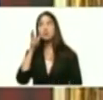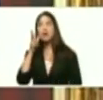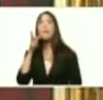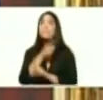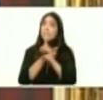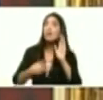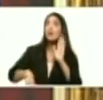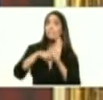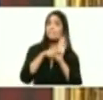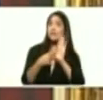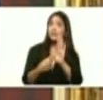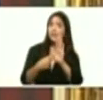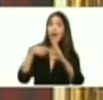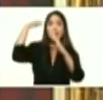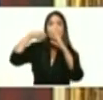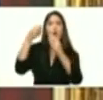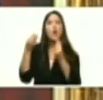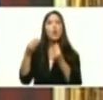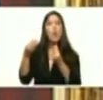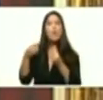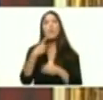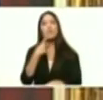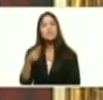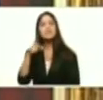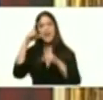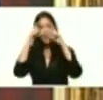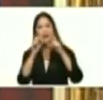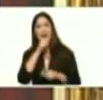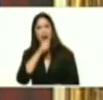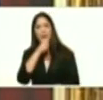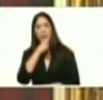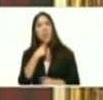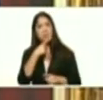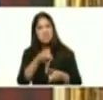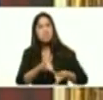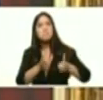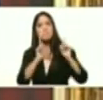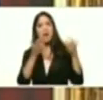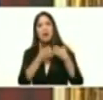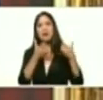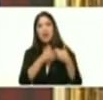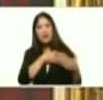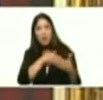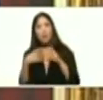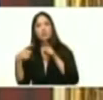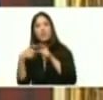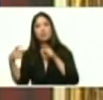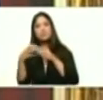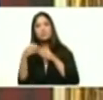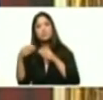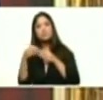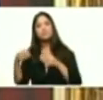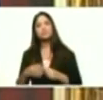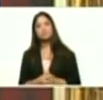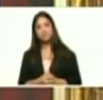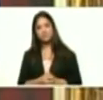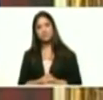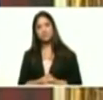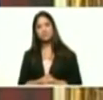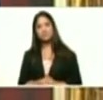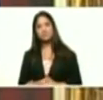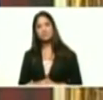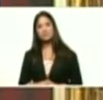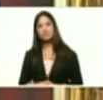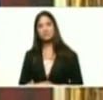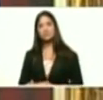repitan el video, para que vean, cómo justifica, perfectamente, el mecanismo, de guerra, contra la moneda, instalado a través, Dollar